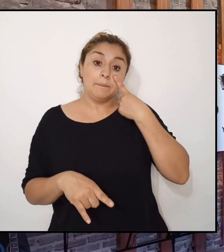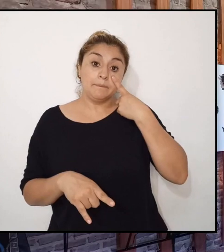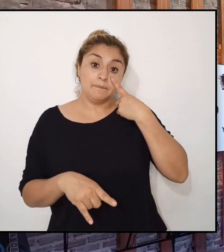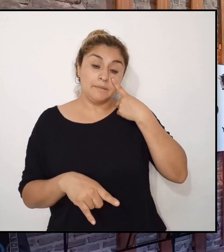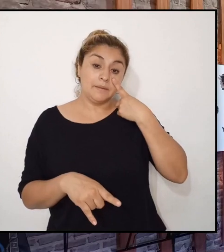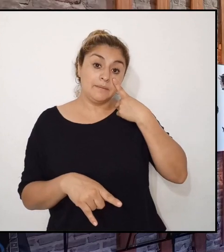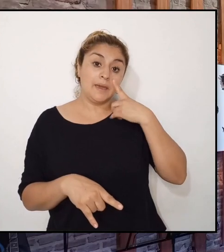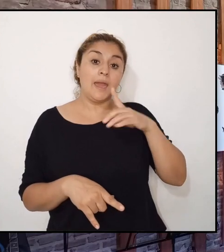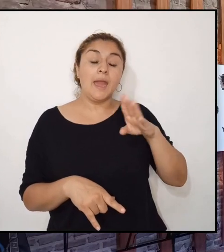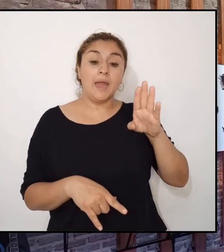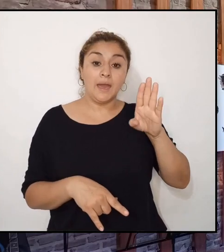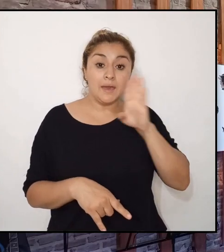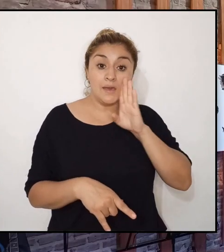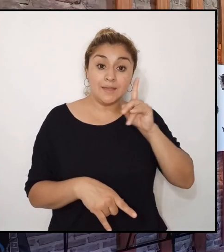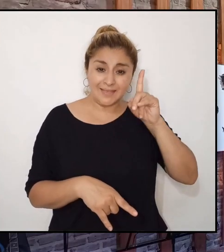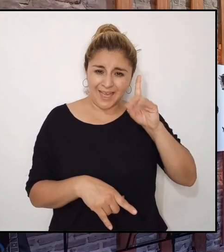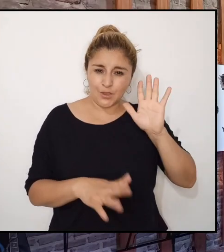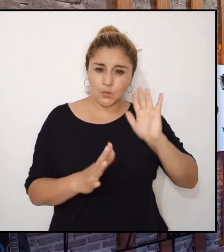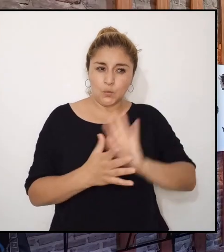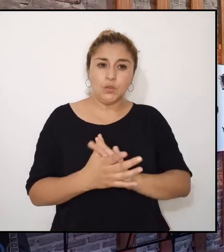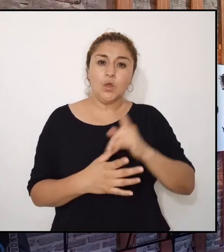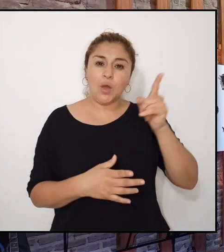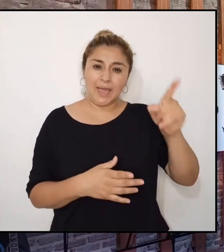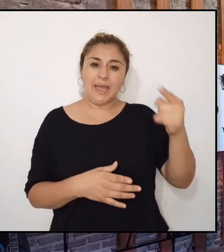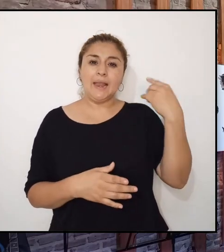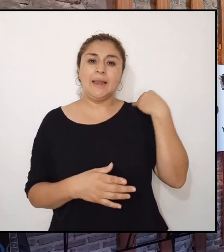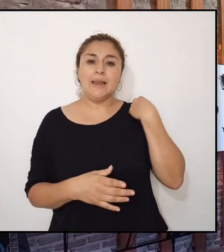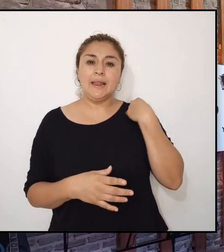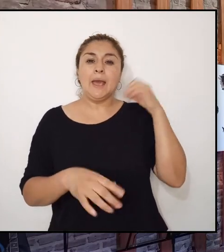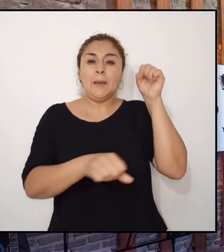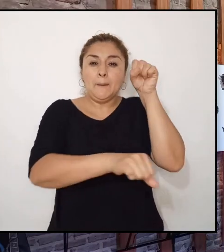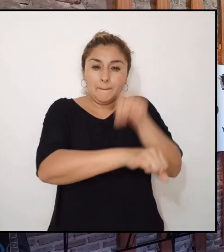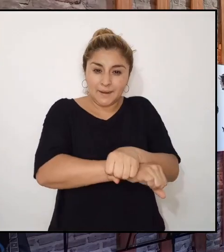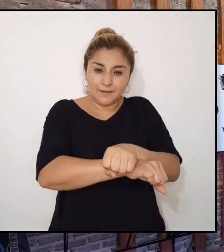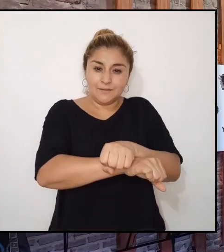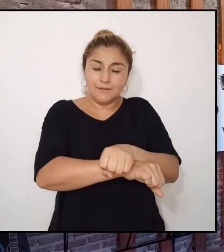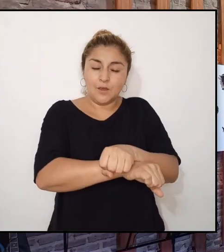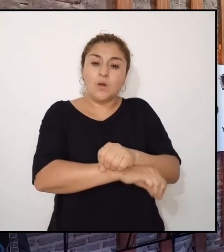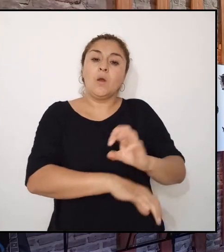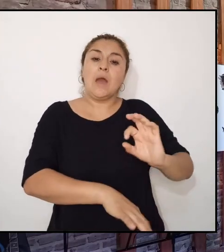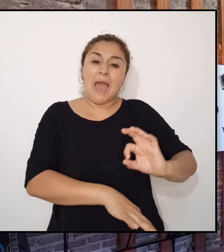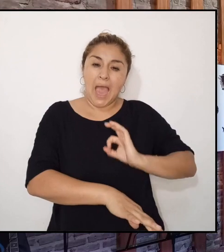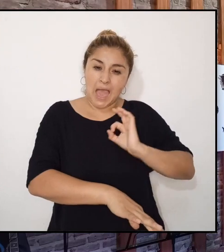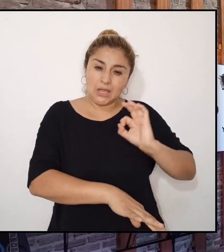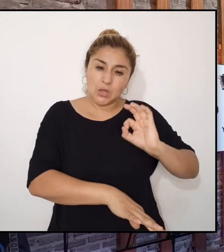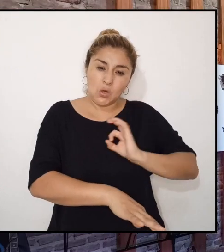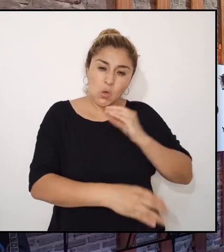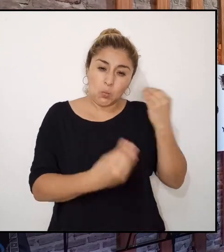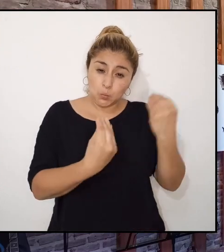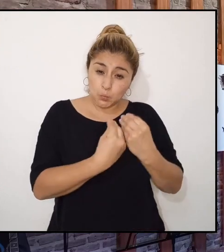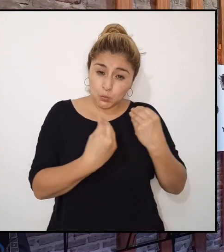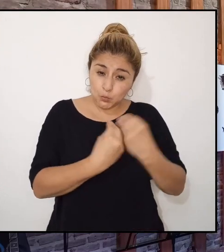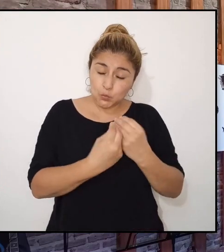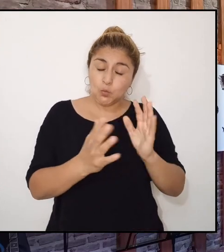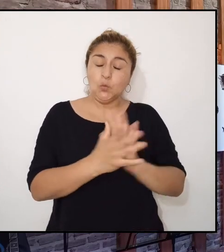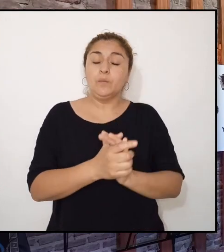estuvo preso muchos años, la mayoría de esos años injustamente, al principio